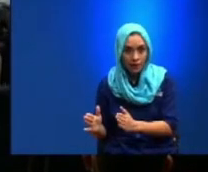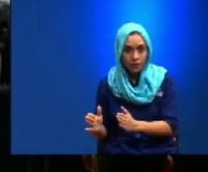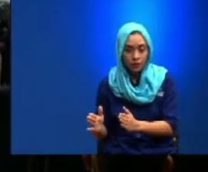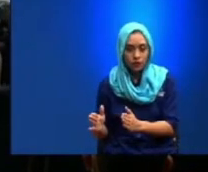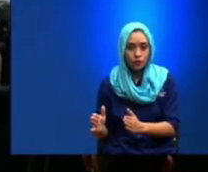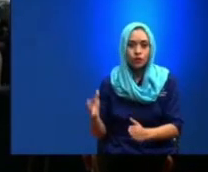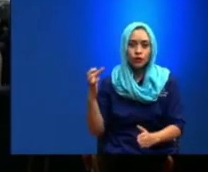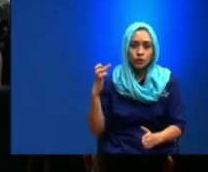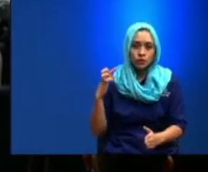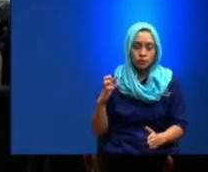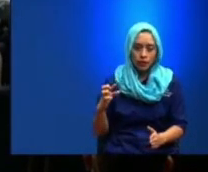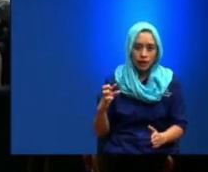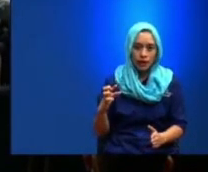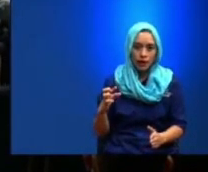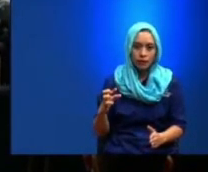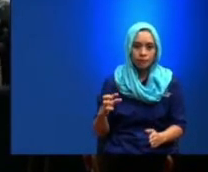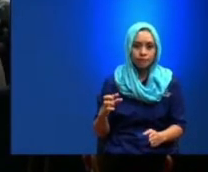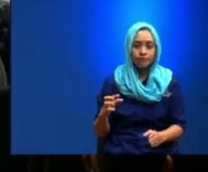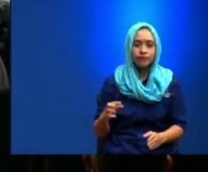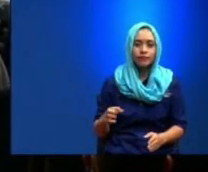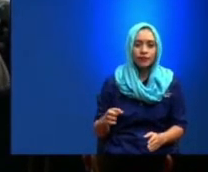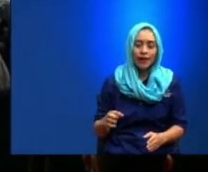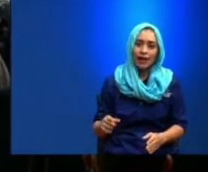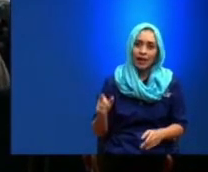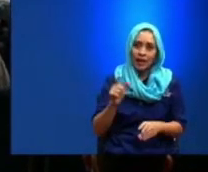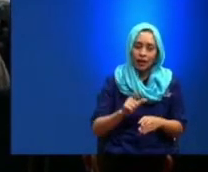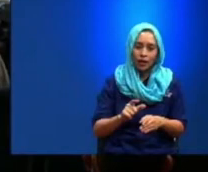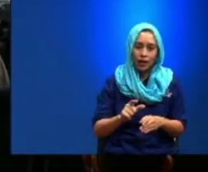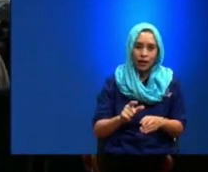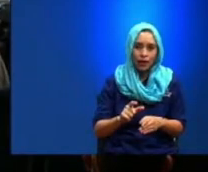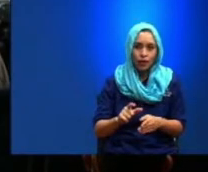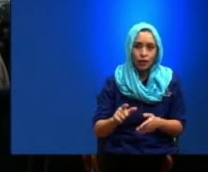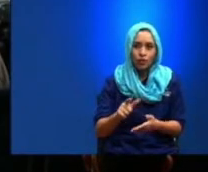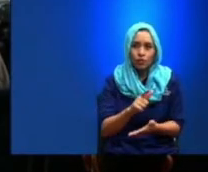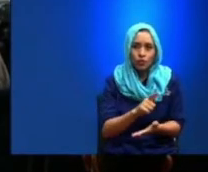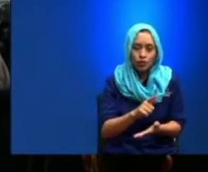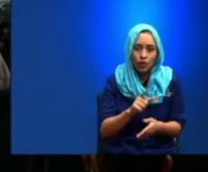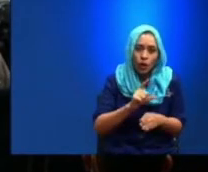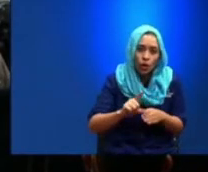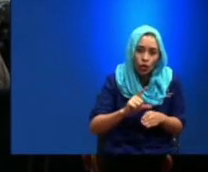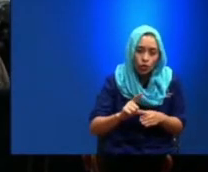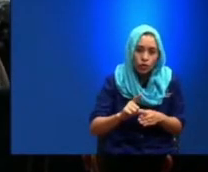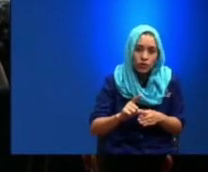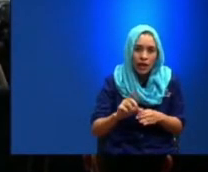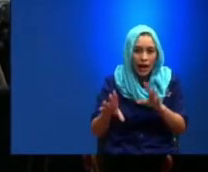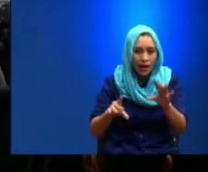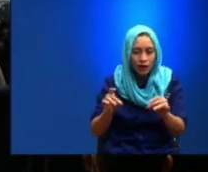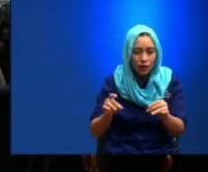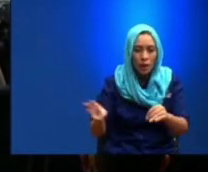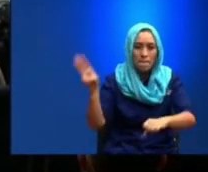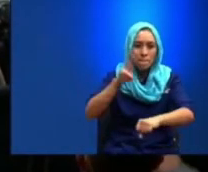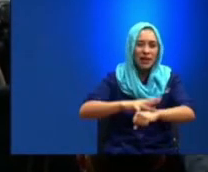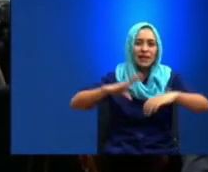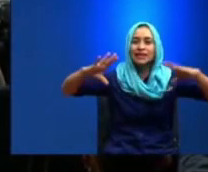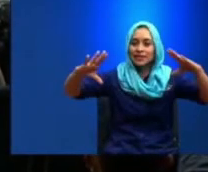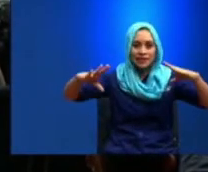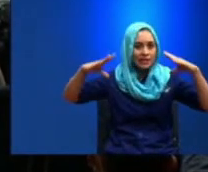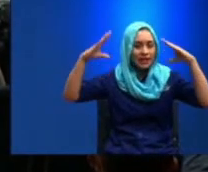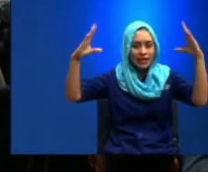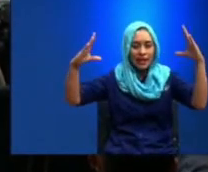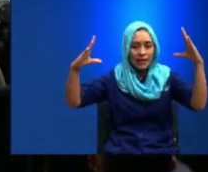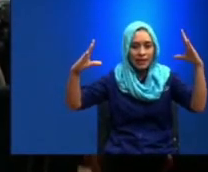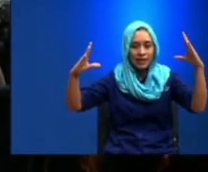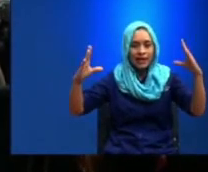grande que existe sobre la faz de la tierra para los salvados aquí ahí tenemos que